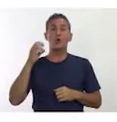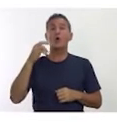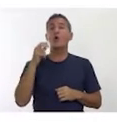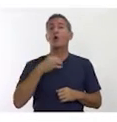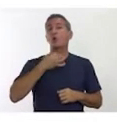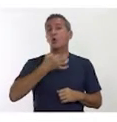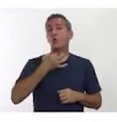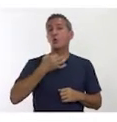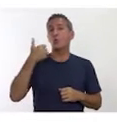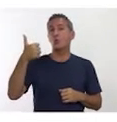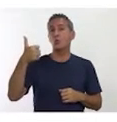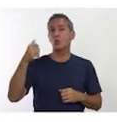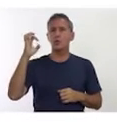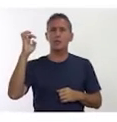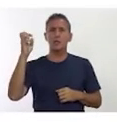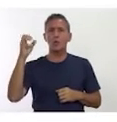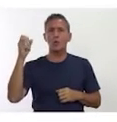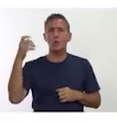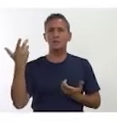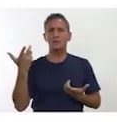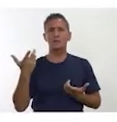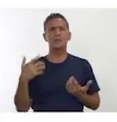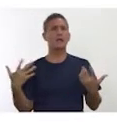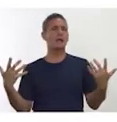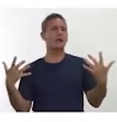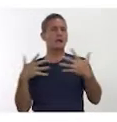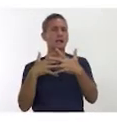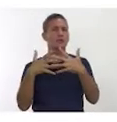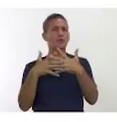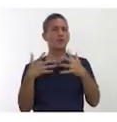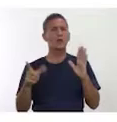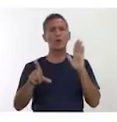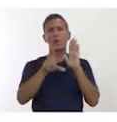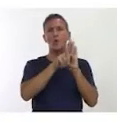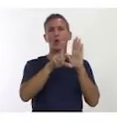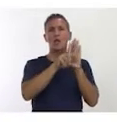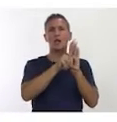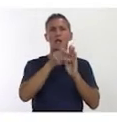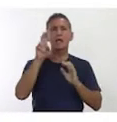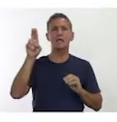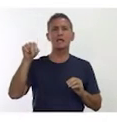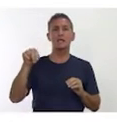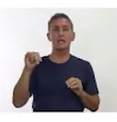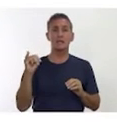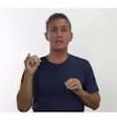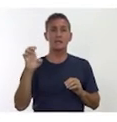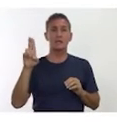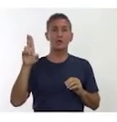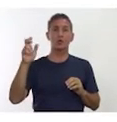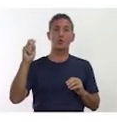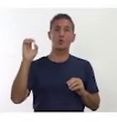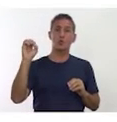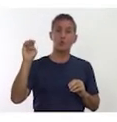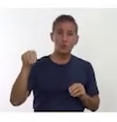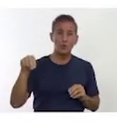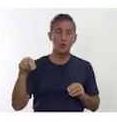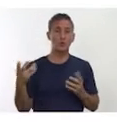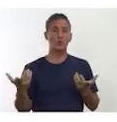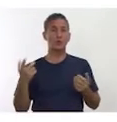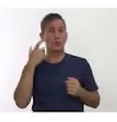y cuantitativos sobre las leyes de Newton. Muy